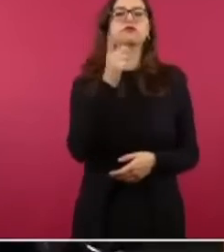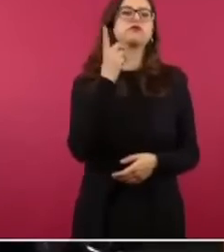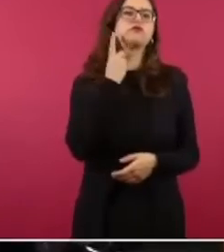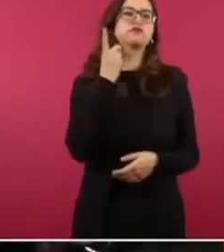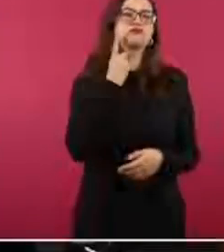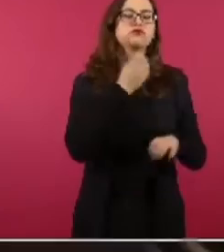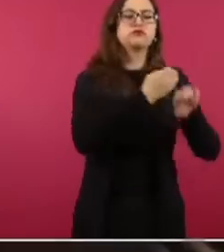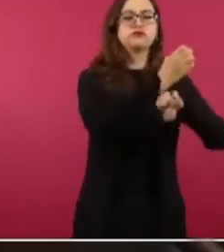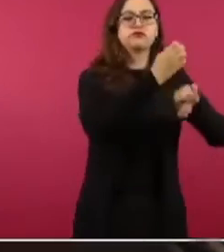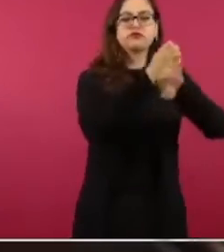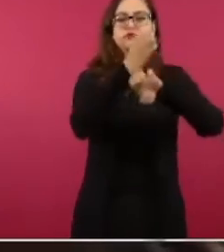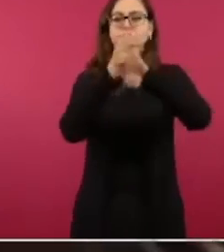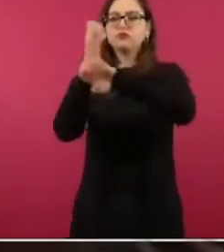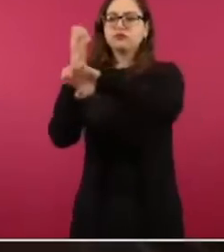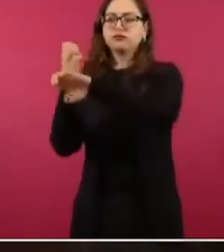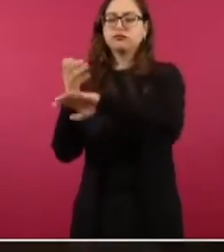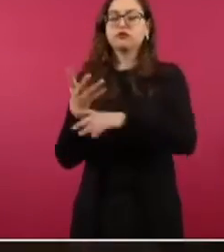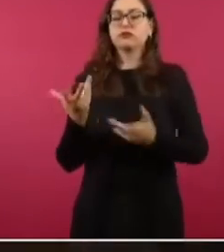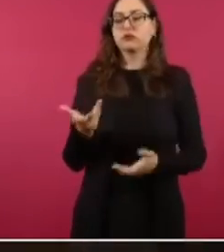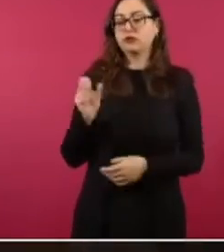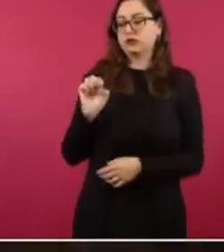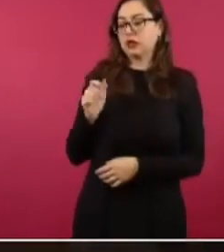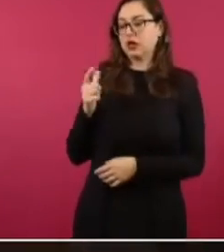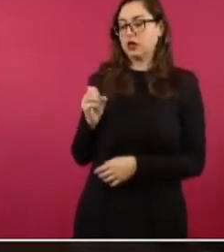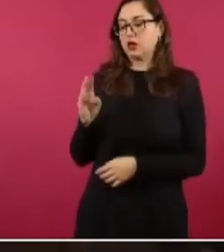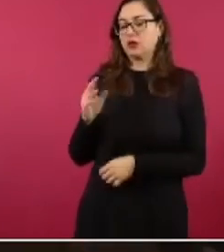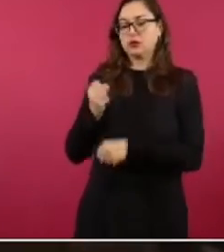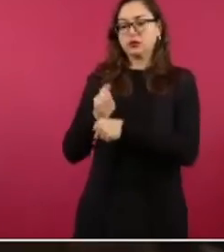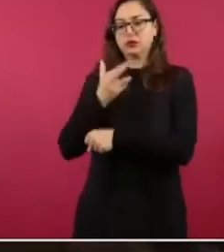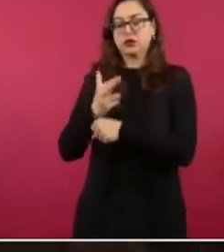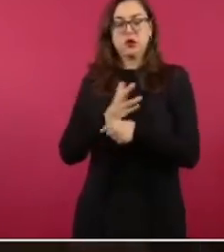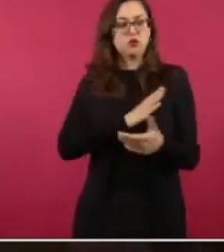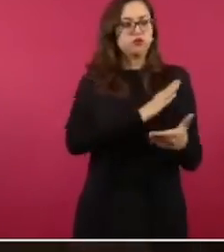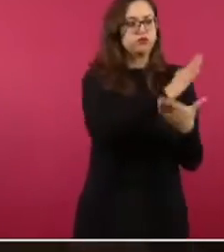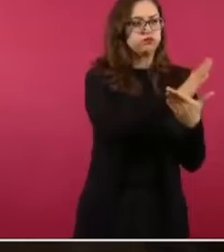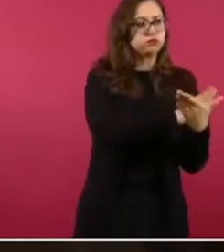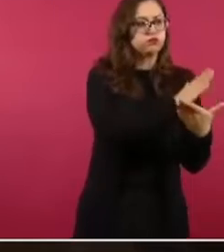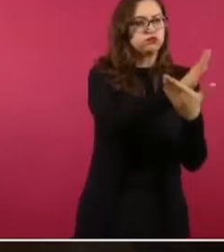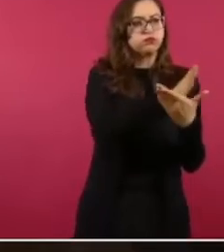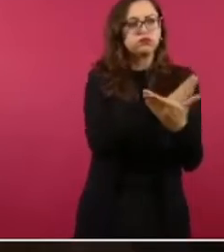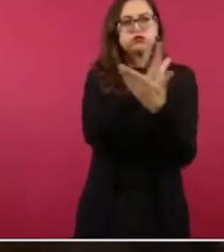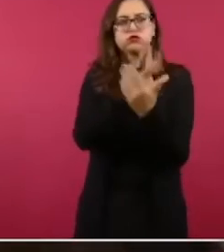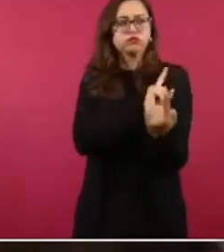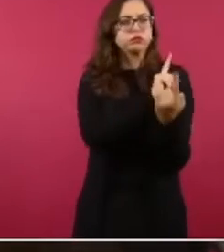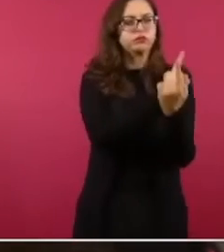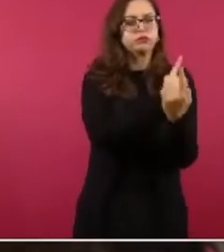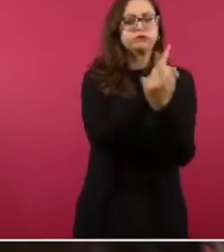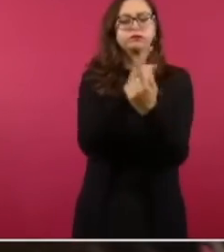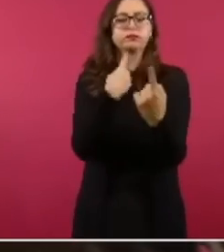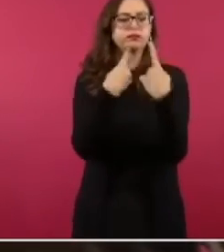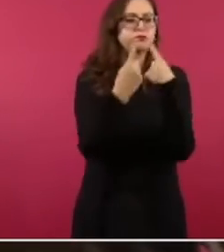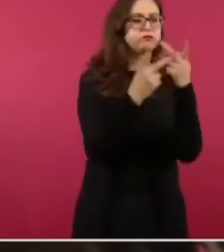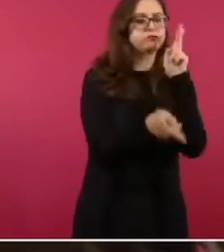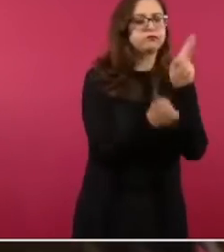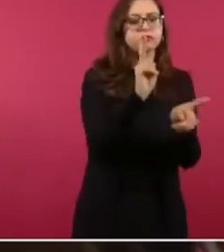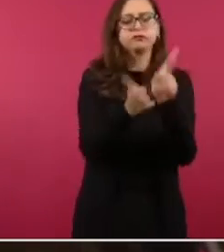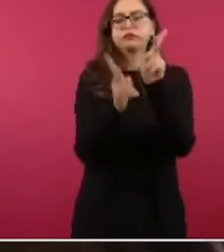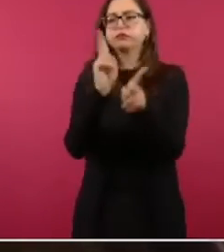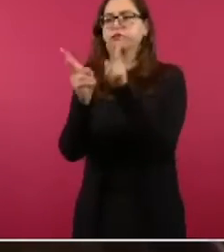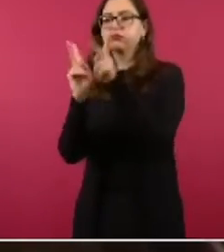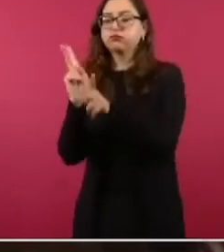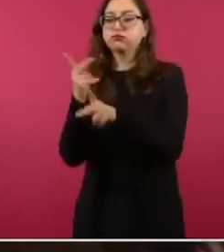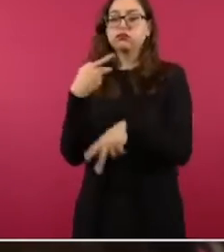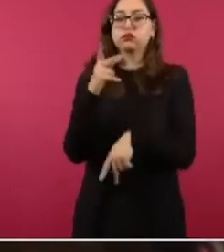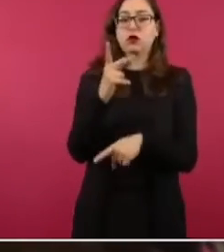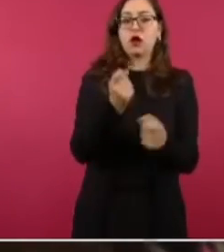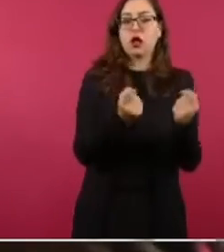en estas declaraciones que ha ido dando se ha estado confrontando con los gobernadores de distintos estados,